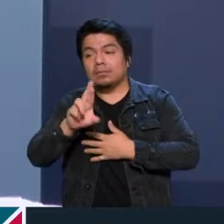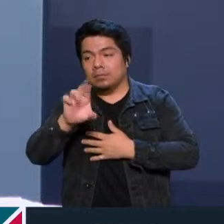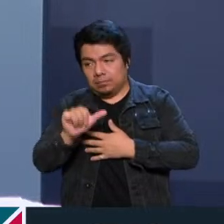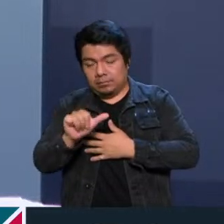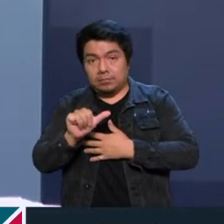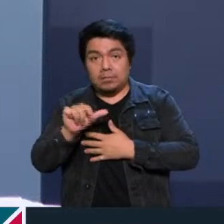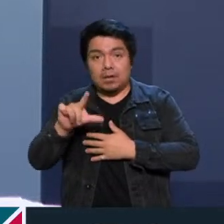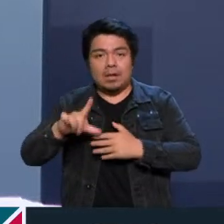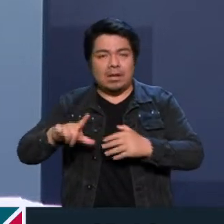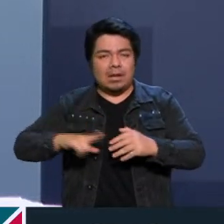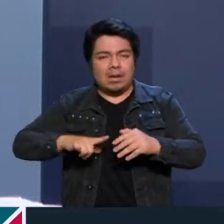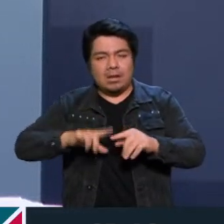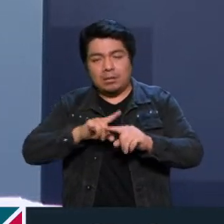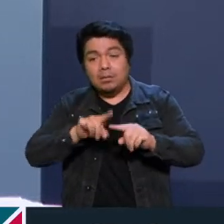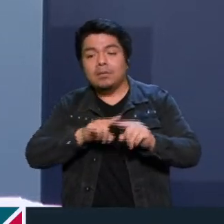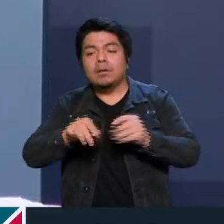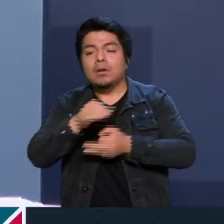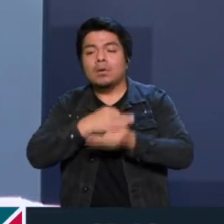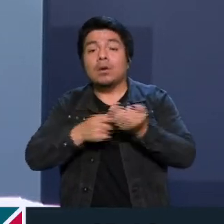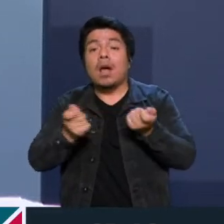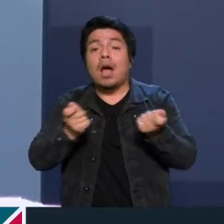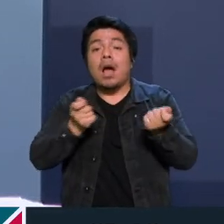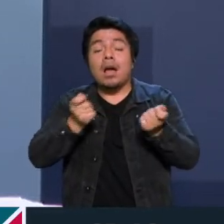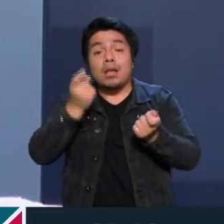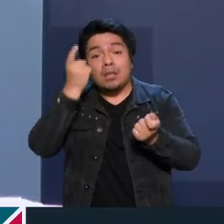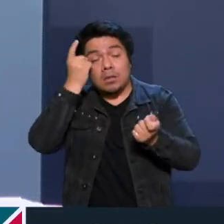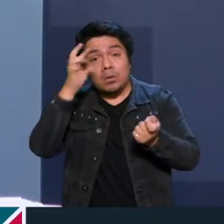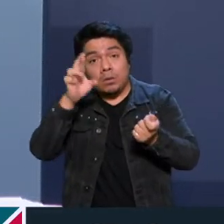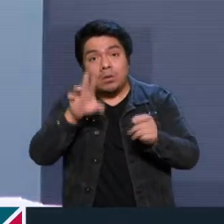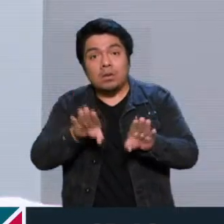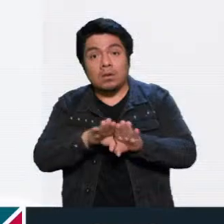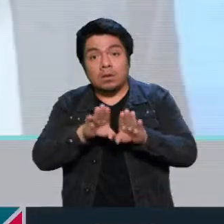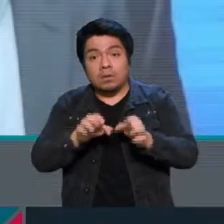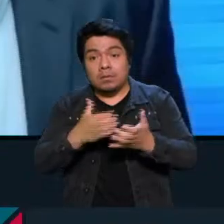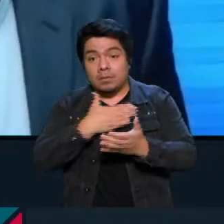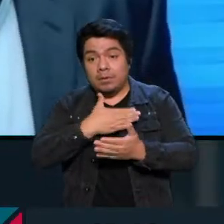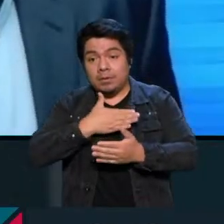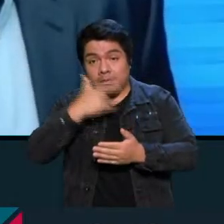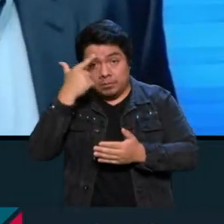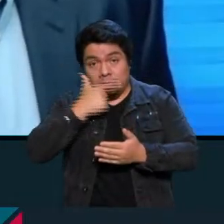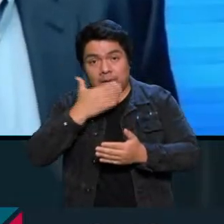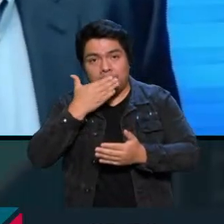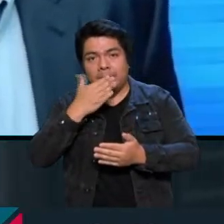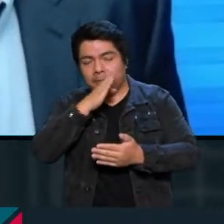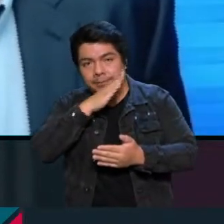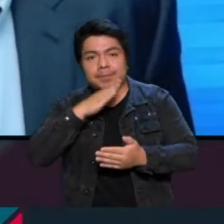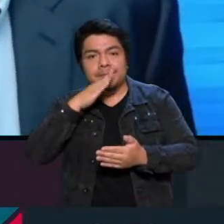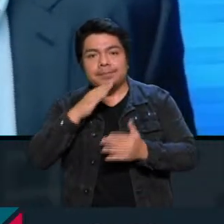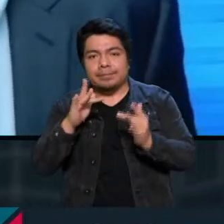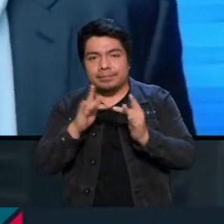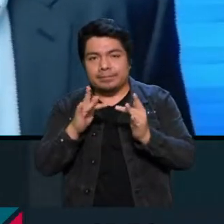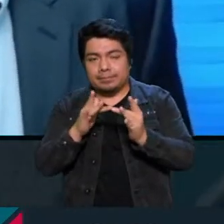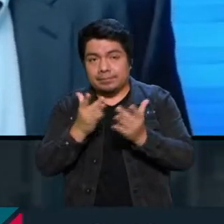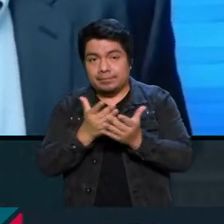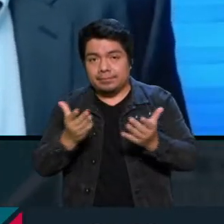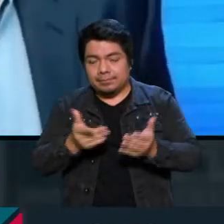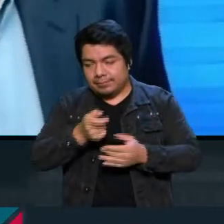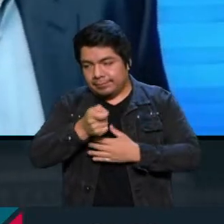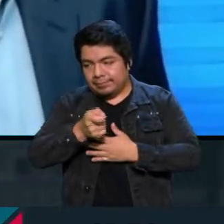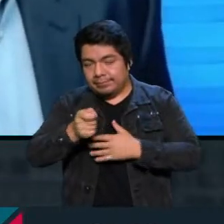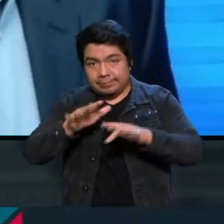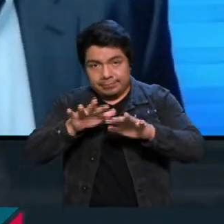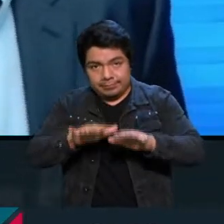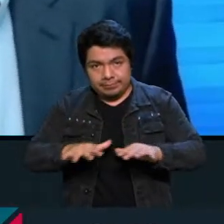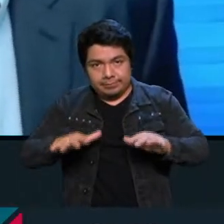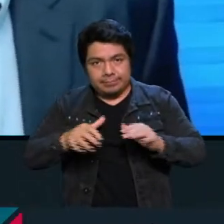en gobernabilidad y gestión pública. Doctor, buenas noches, ¿cómo está? ¿Qué tal, Braulio? Buenas noches, un placer saludarte y sobre todo al